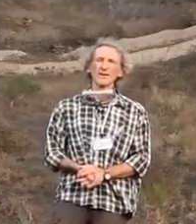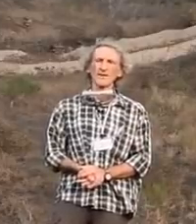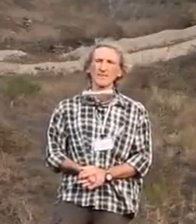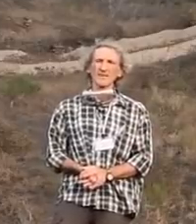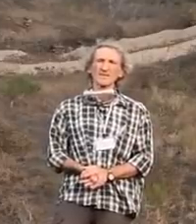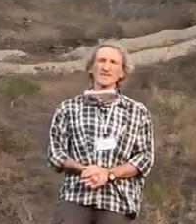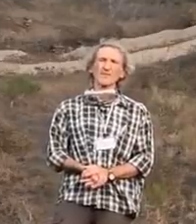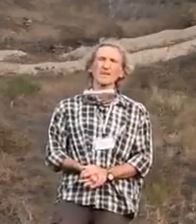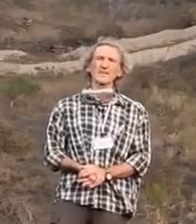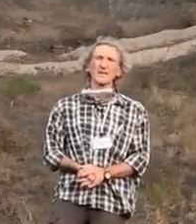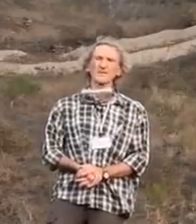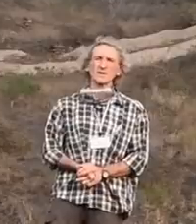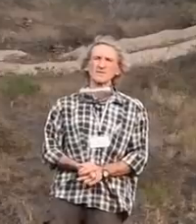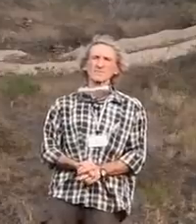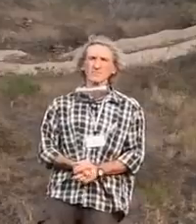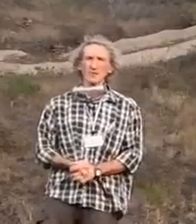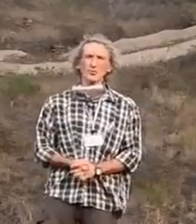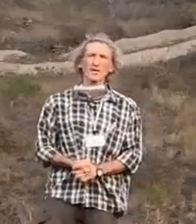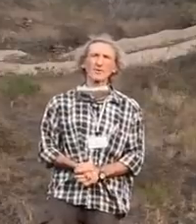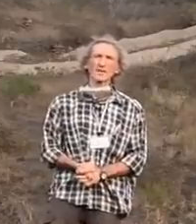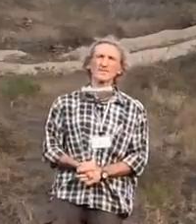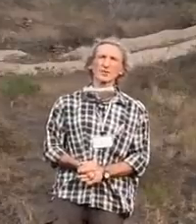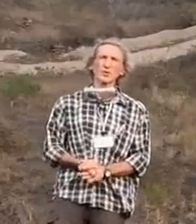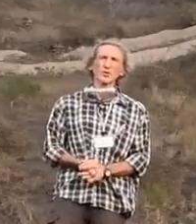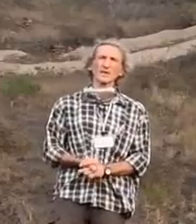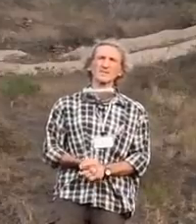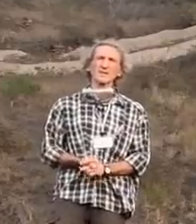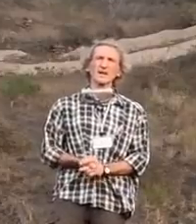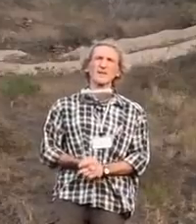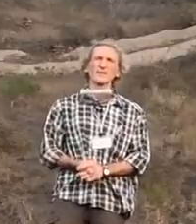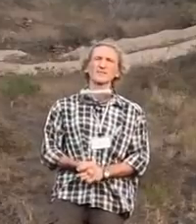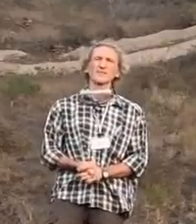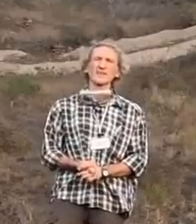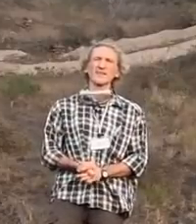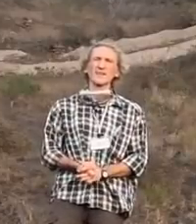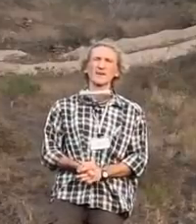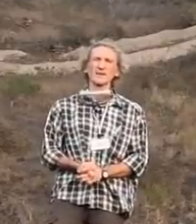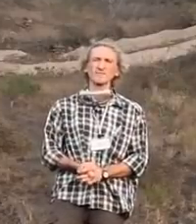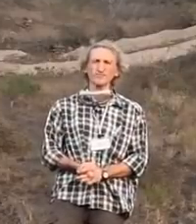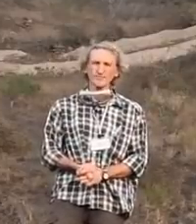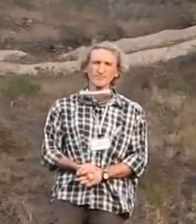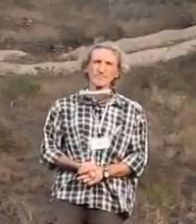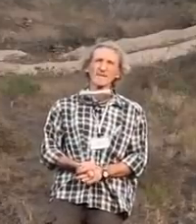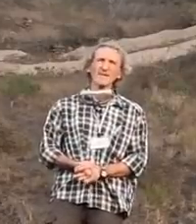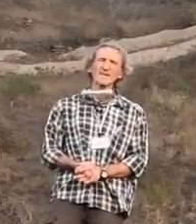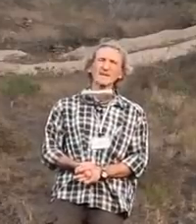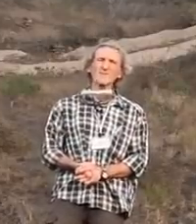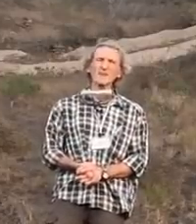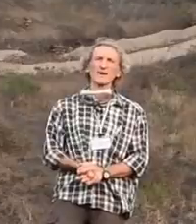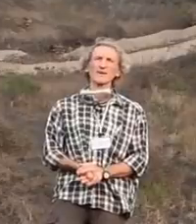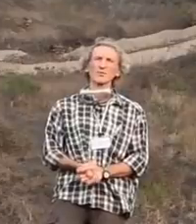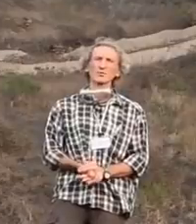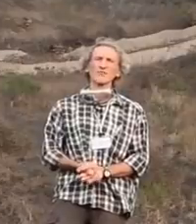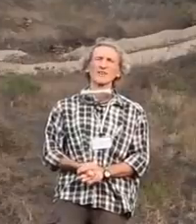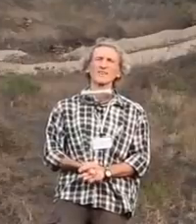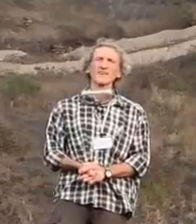la peculiaridad de que al final de la misma surgieron estas dos rocas que ven en la parte central de la imagen, y que el